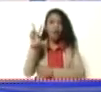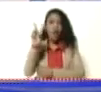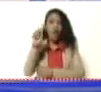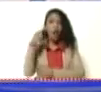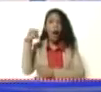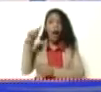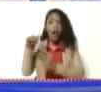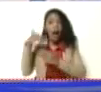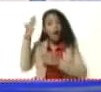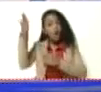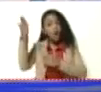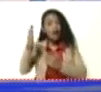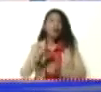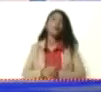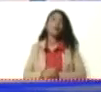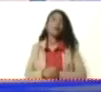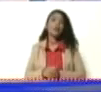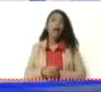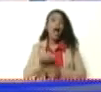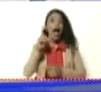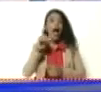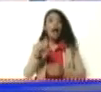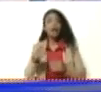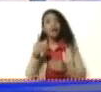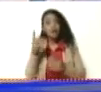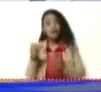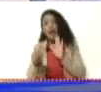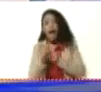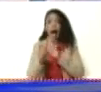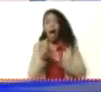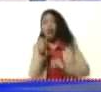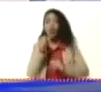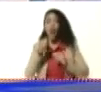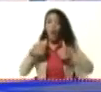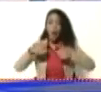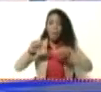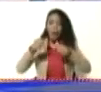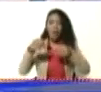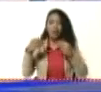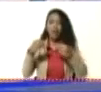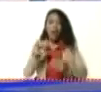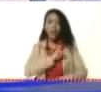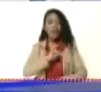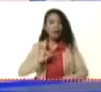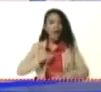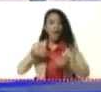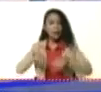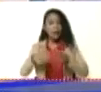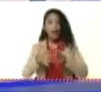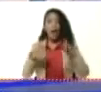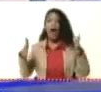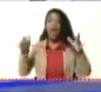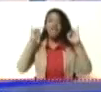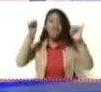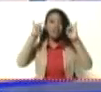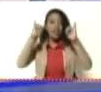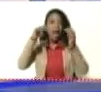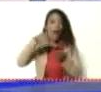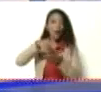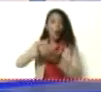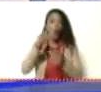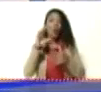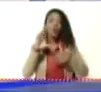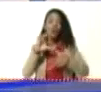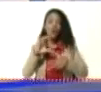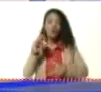en el exterior a través del canto, de la plástica, de la identidad en este gran festival Carabobo 200